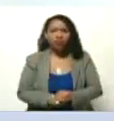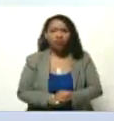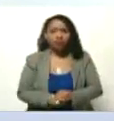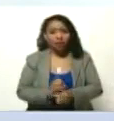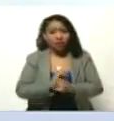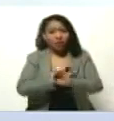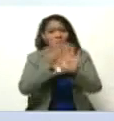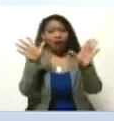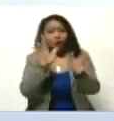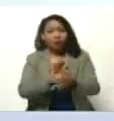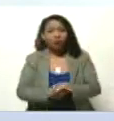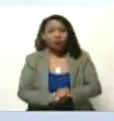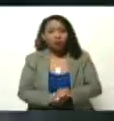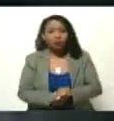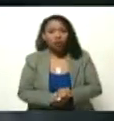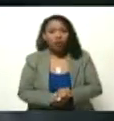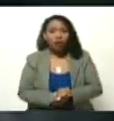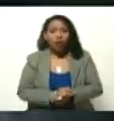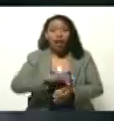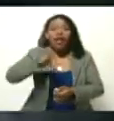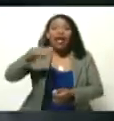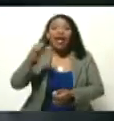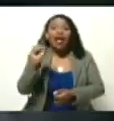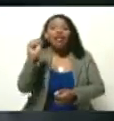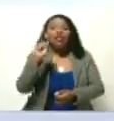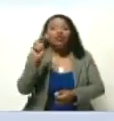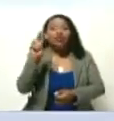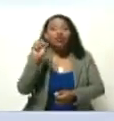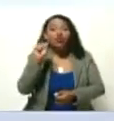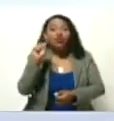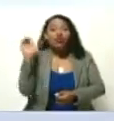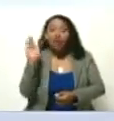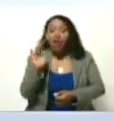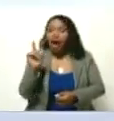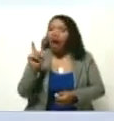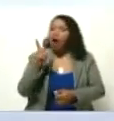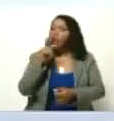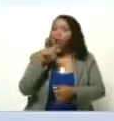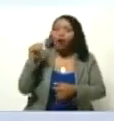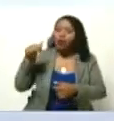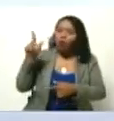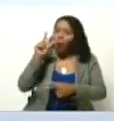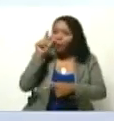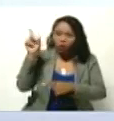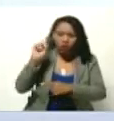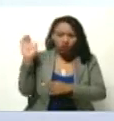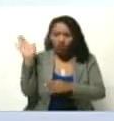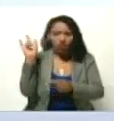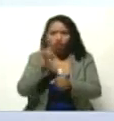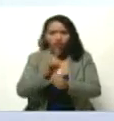Claro, Jesús viene. Jesús Faría no está aquí.